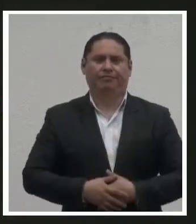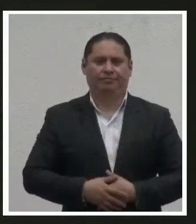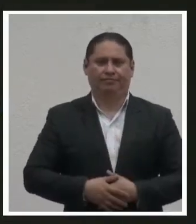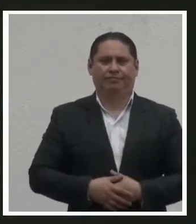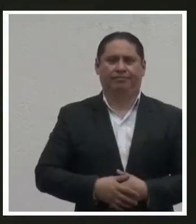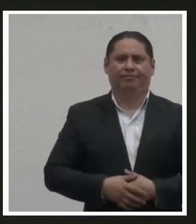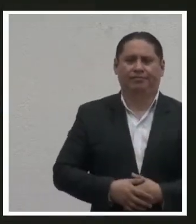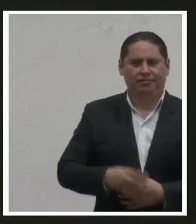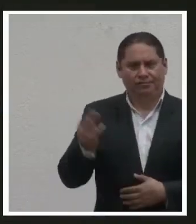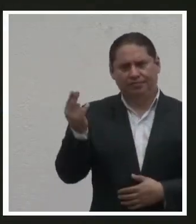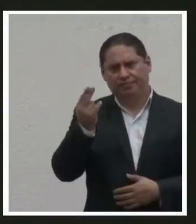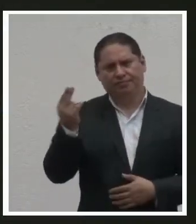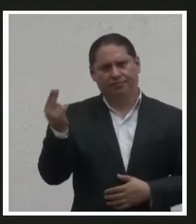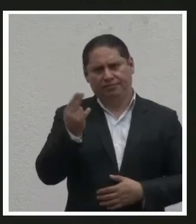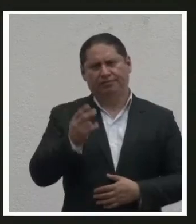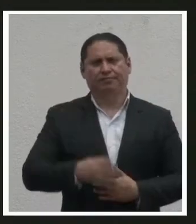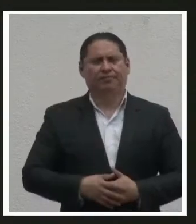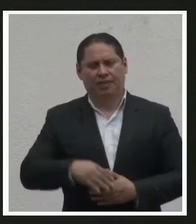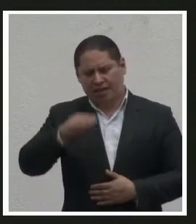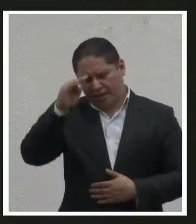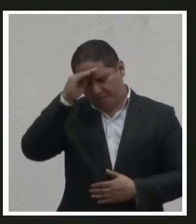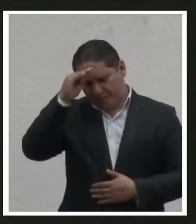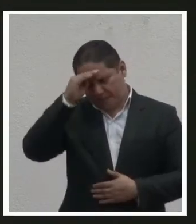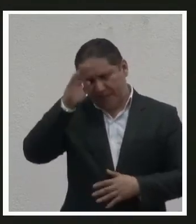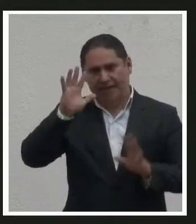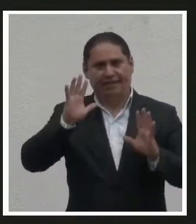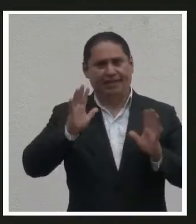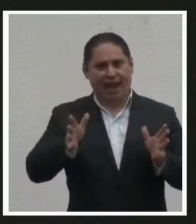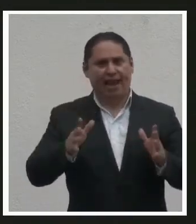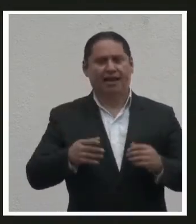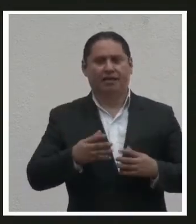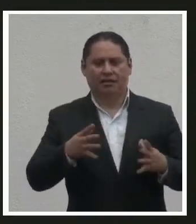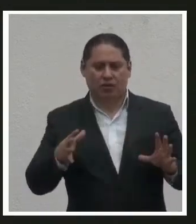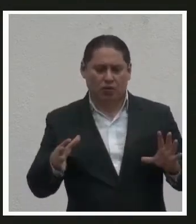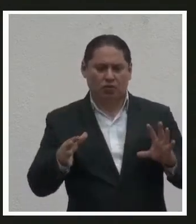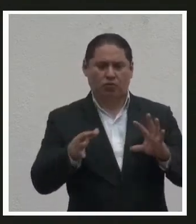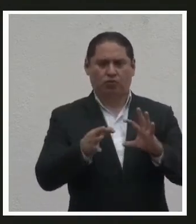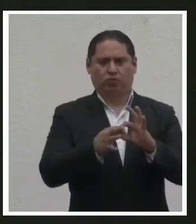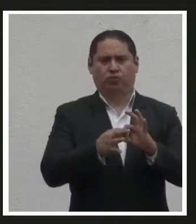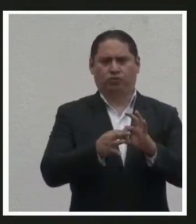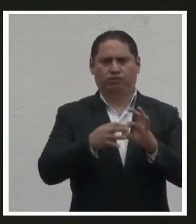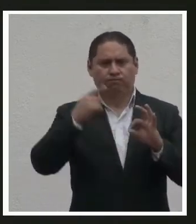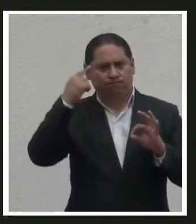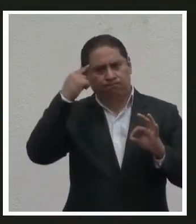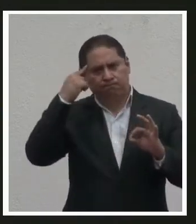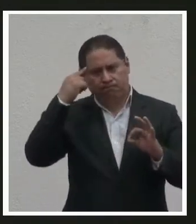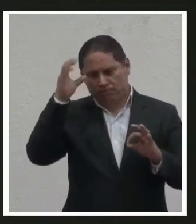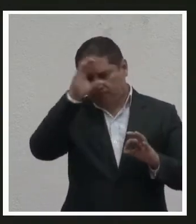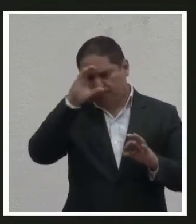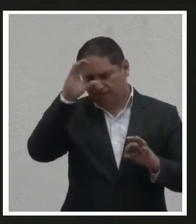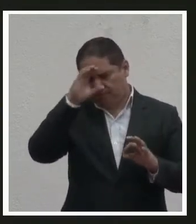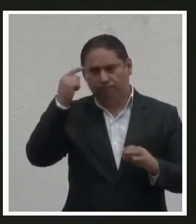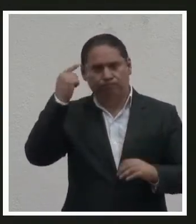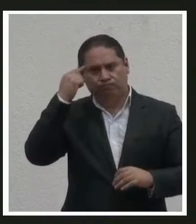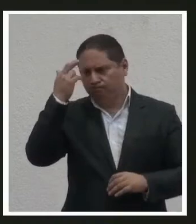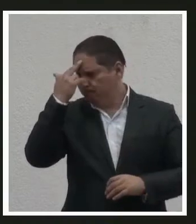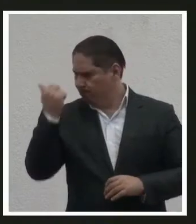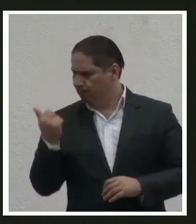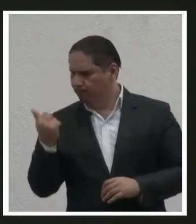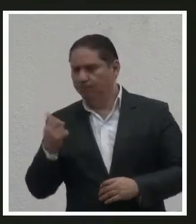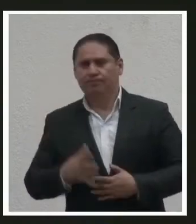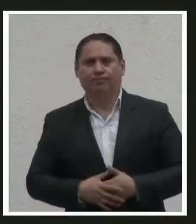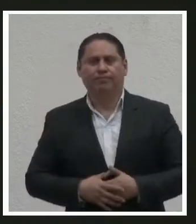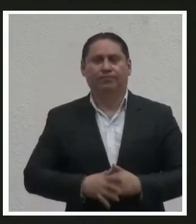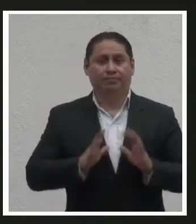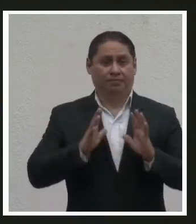la necesidad de pensar comunitariamente, de actuar con conciencia y raciocinio. Es tiempo